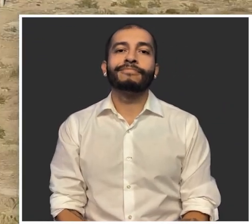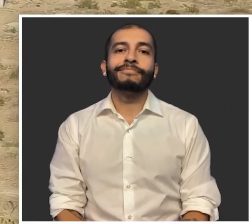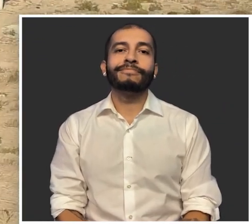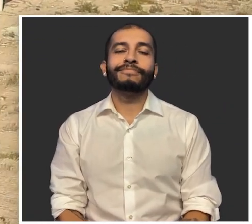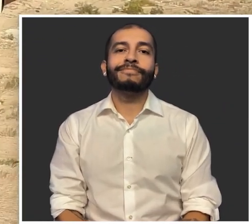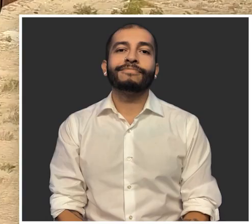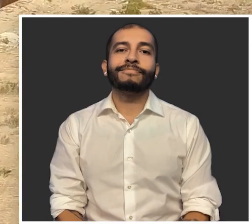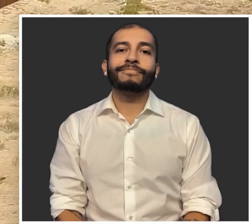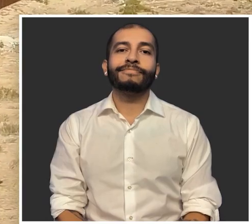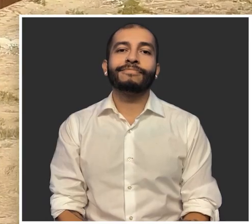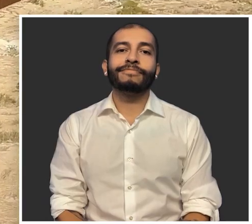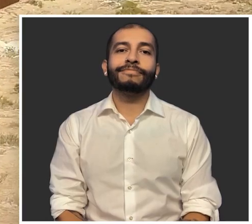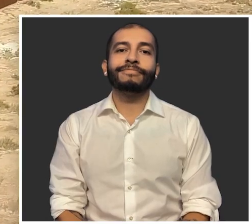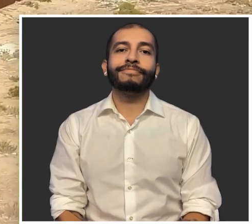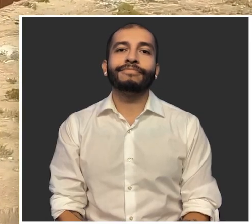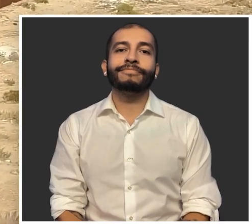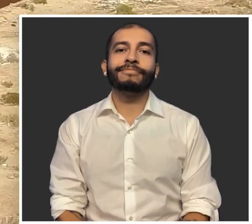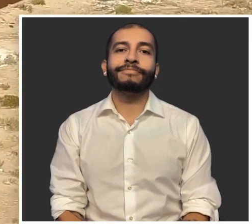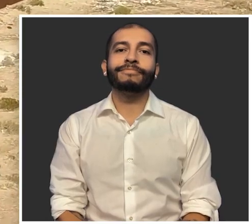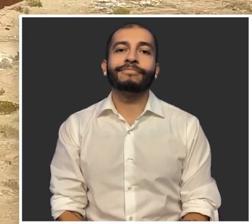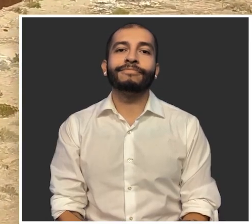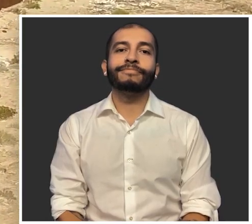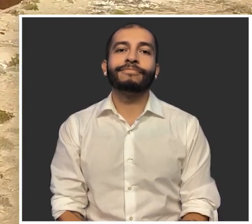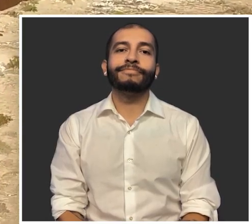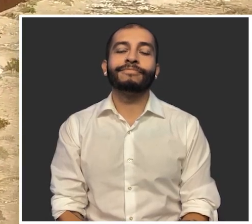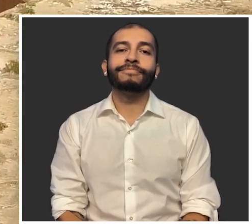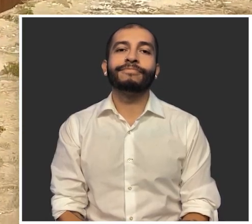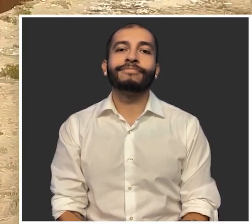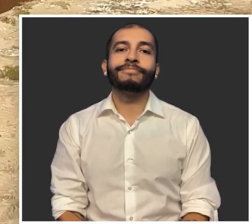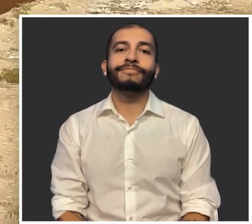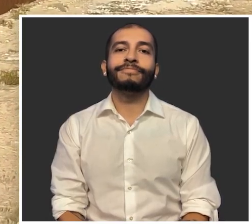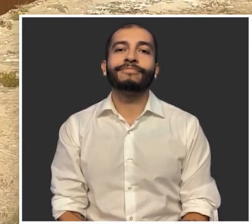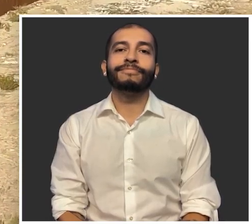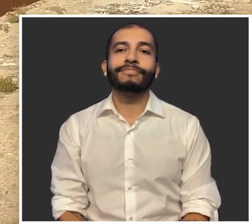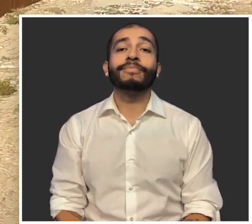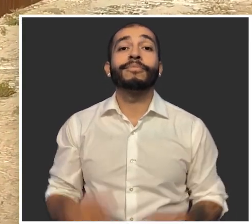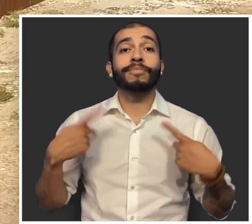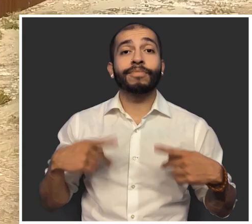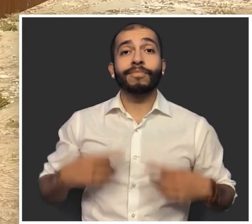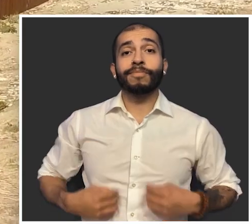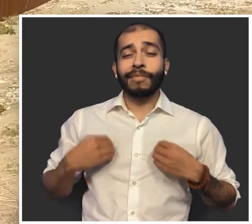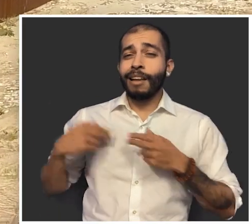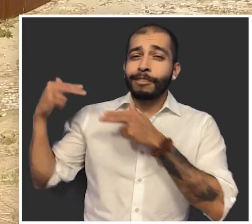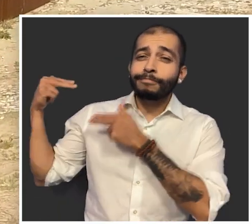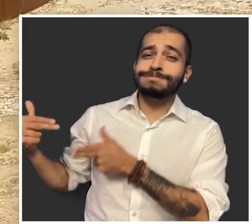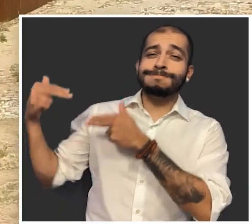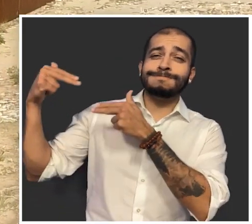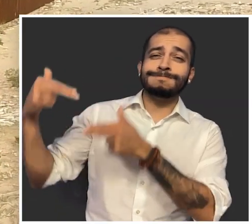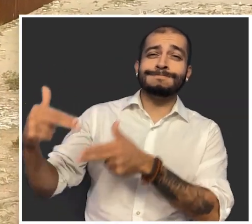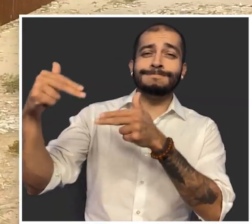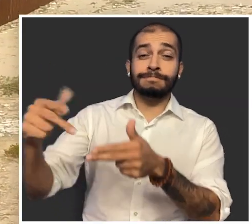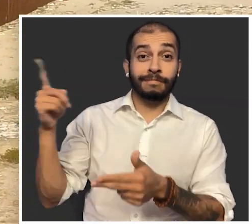muro. Una toma aérea de un muro de hierro oxidado que atraviesa el desierto y se pierde en la distancia. La gente que vive allí